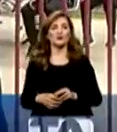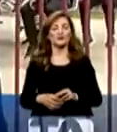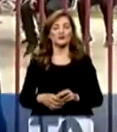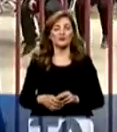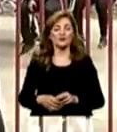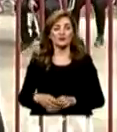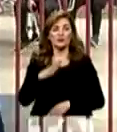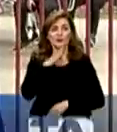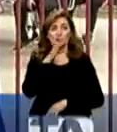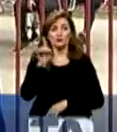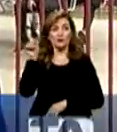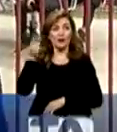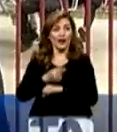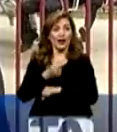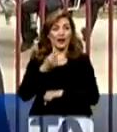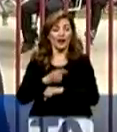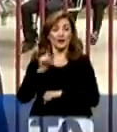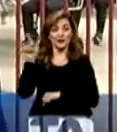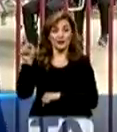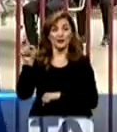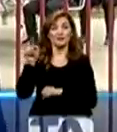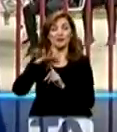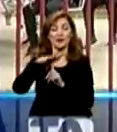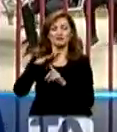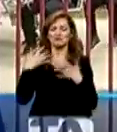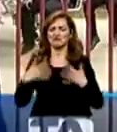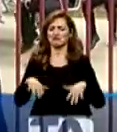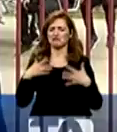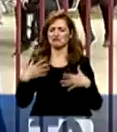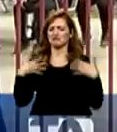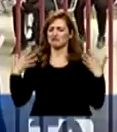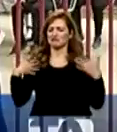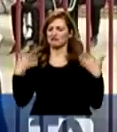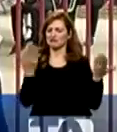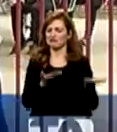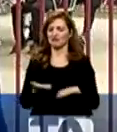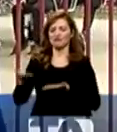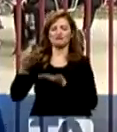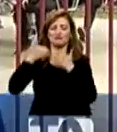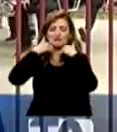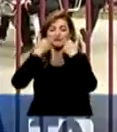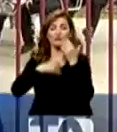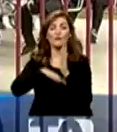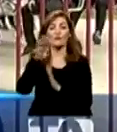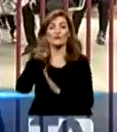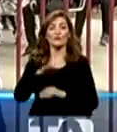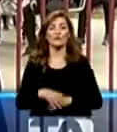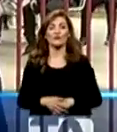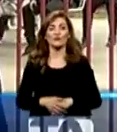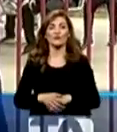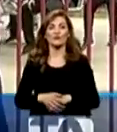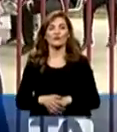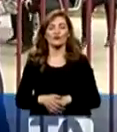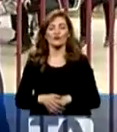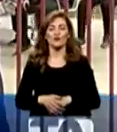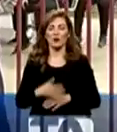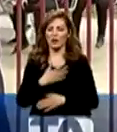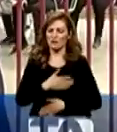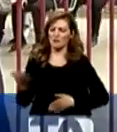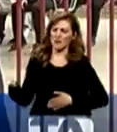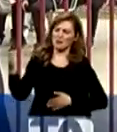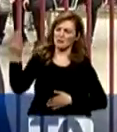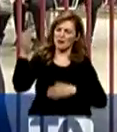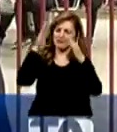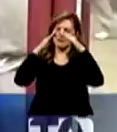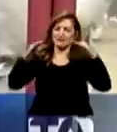Siempre nosotros abiertos y dispuestos a que vengan los chicos, lo hacemos con el mayor cariño, con la mayor devoción para que ellos puedan disfrutar una